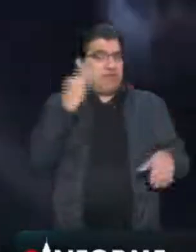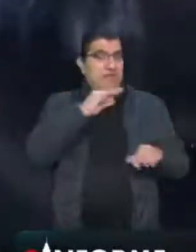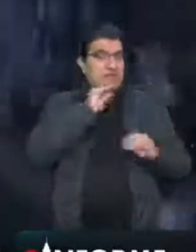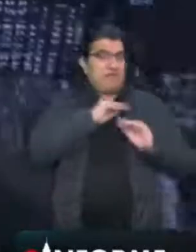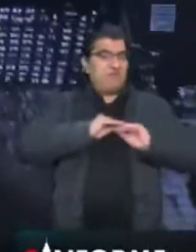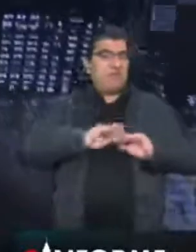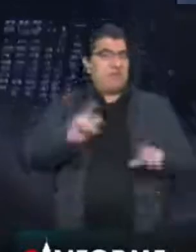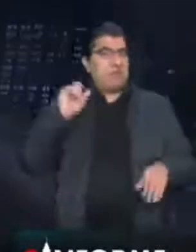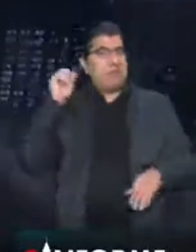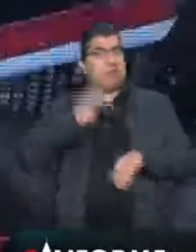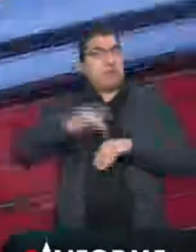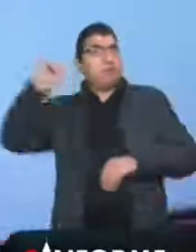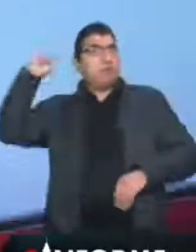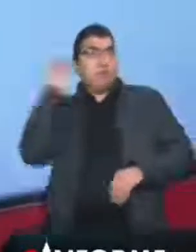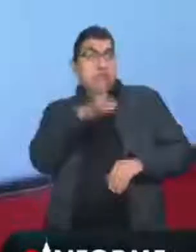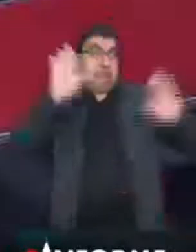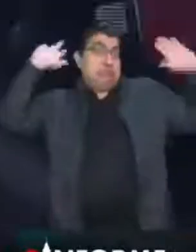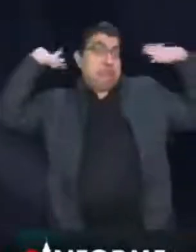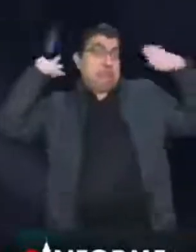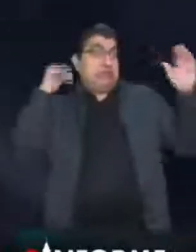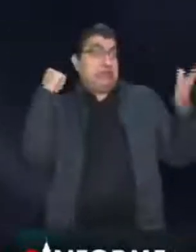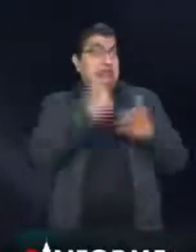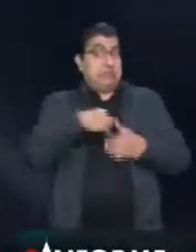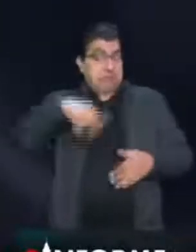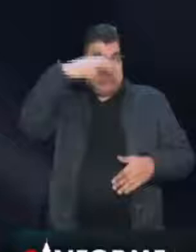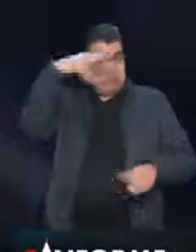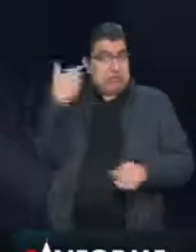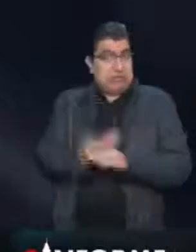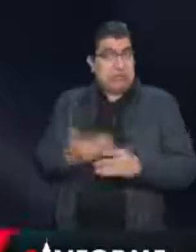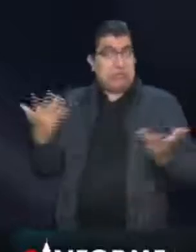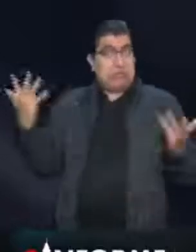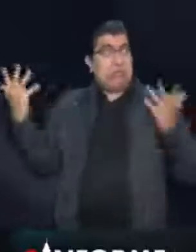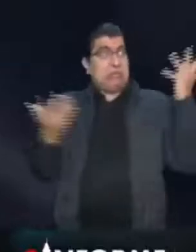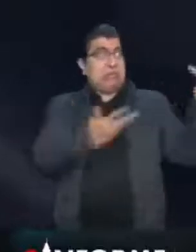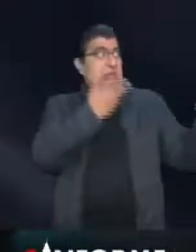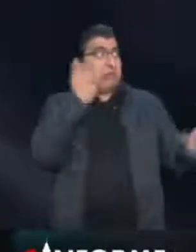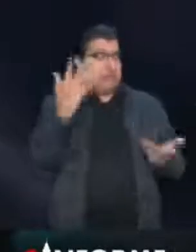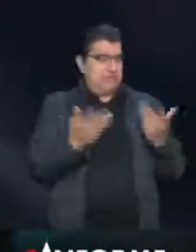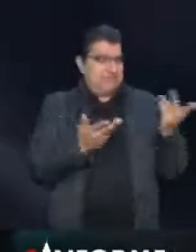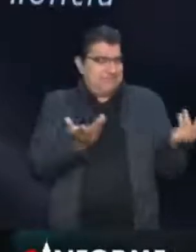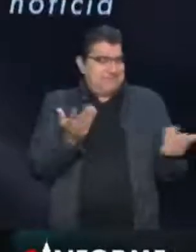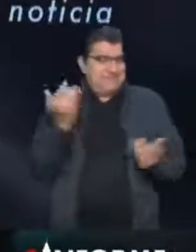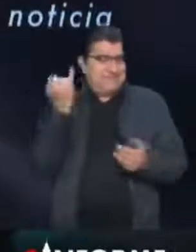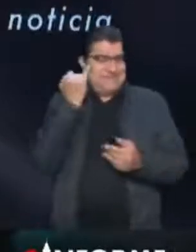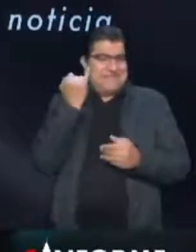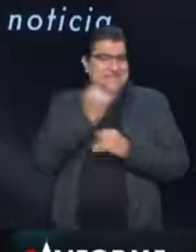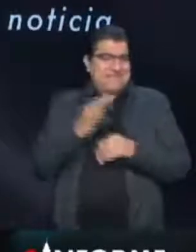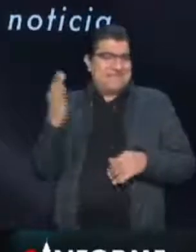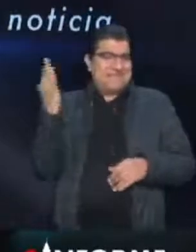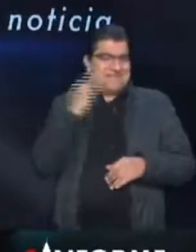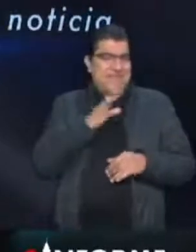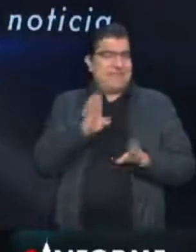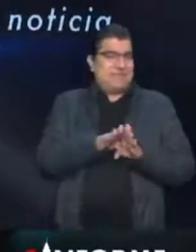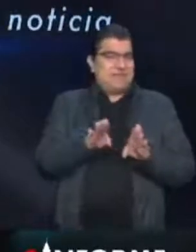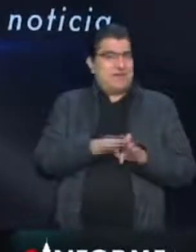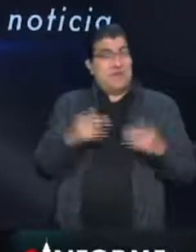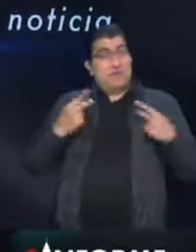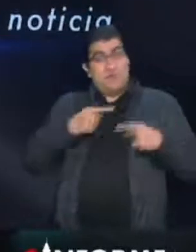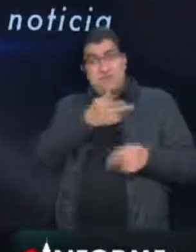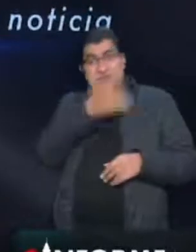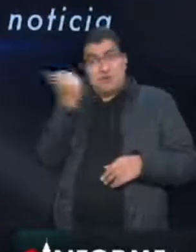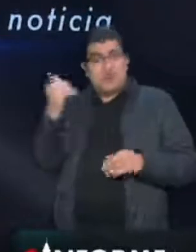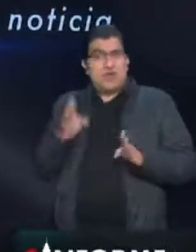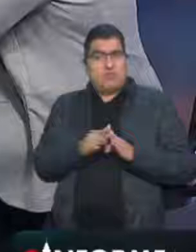desinformar, aventar la piedra y decir, hay un golpe de Estado en México, cuando... Claro. Oye, pero a ver, es que la gente no tiene